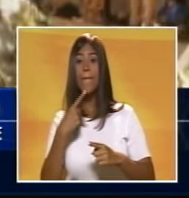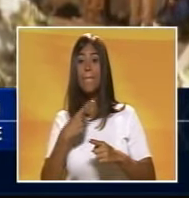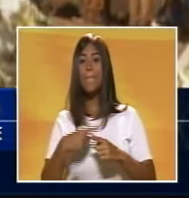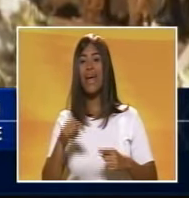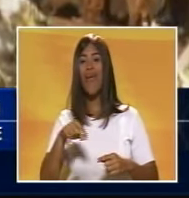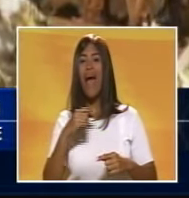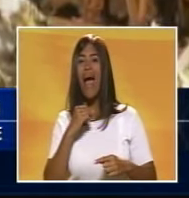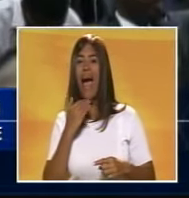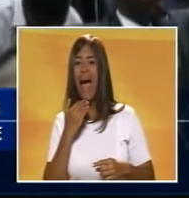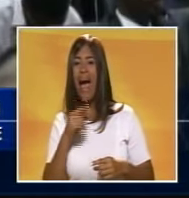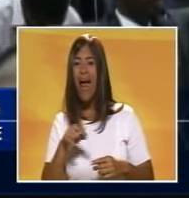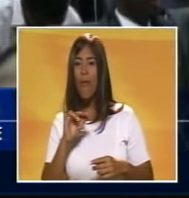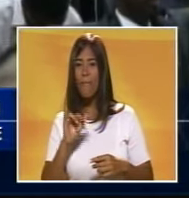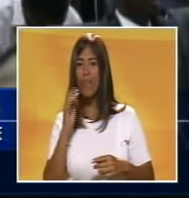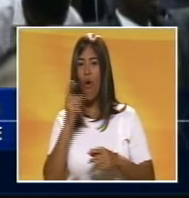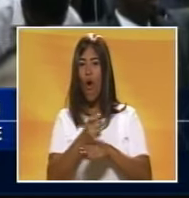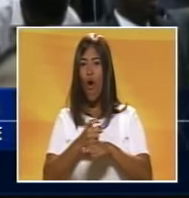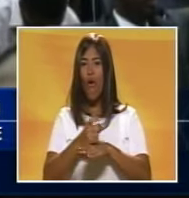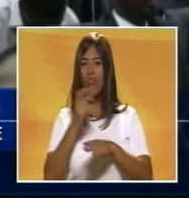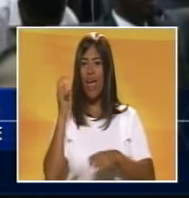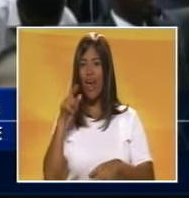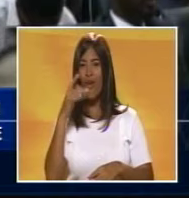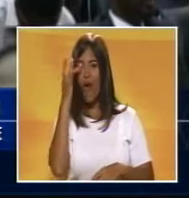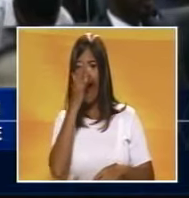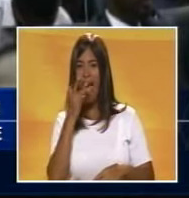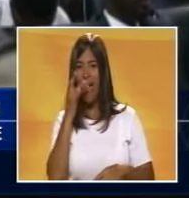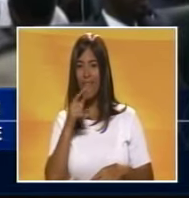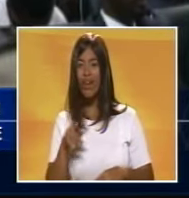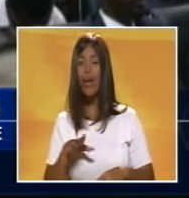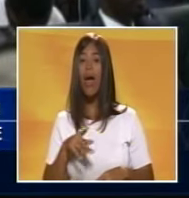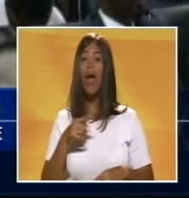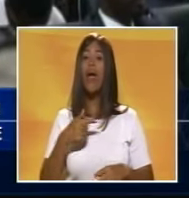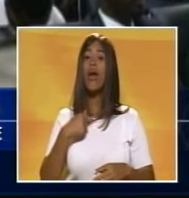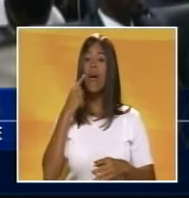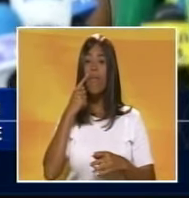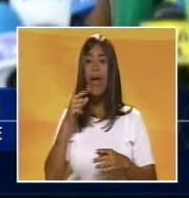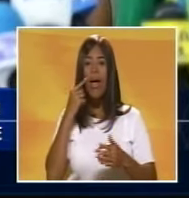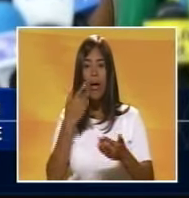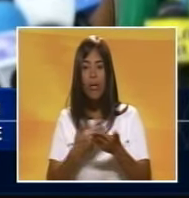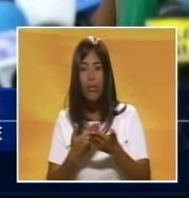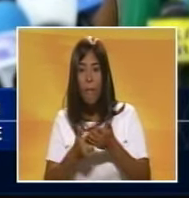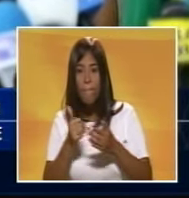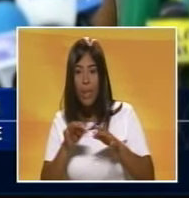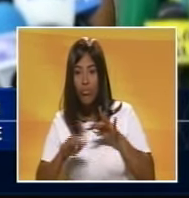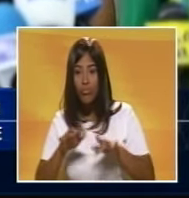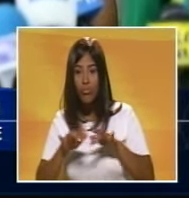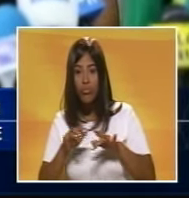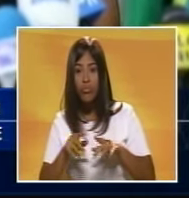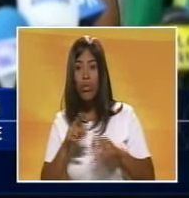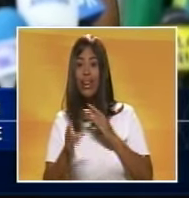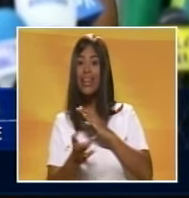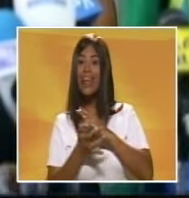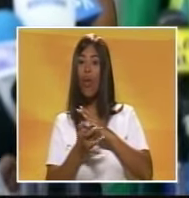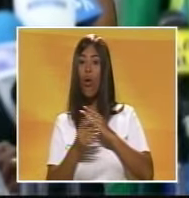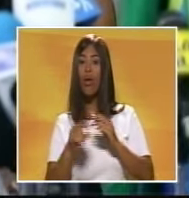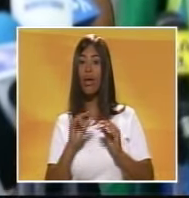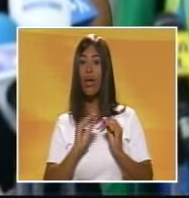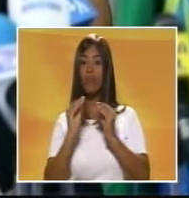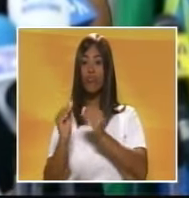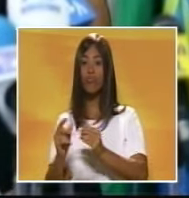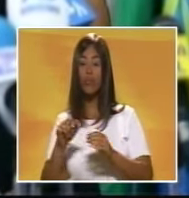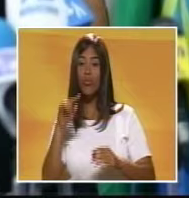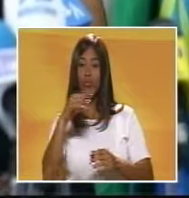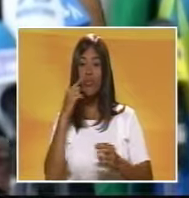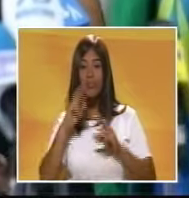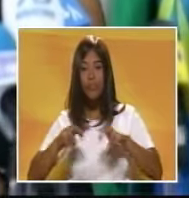situación, el gobierno etíope recomendó a la compañía estadounidense comprobar su software y el resto de tecnologías instaladas en este tipo